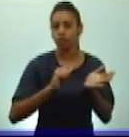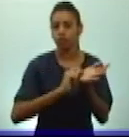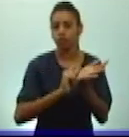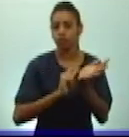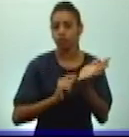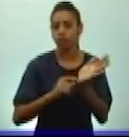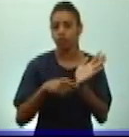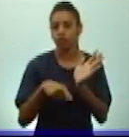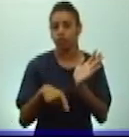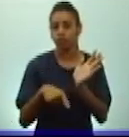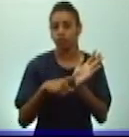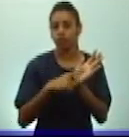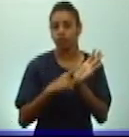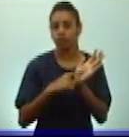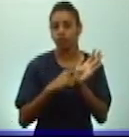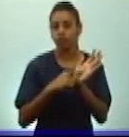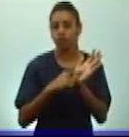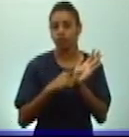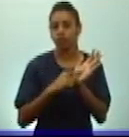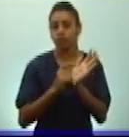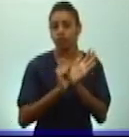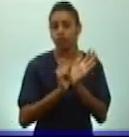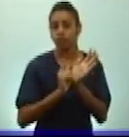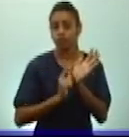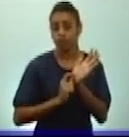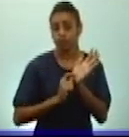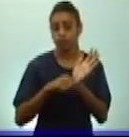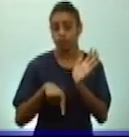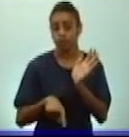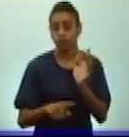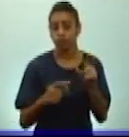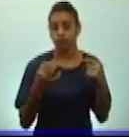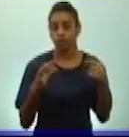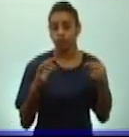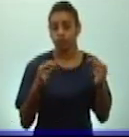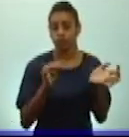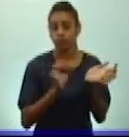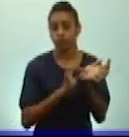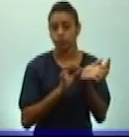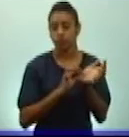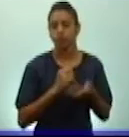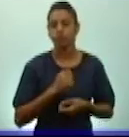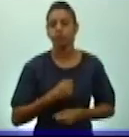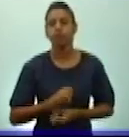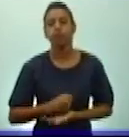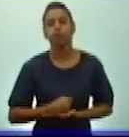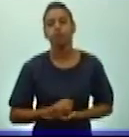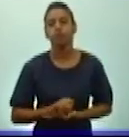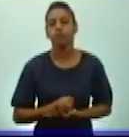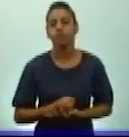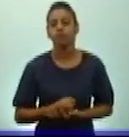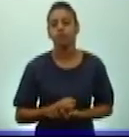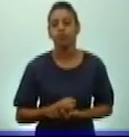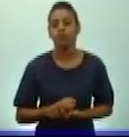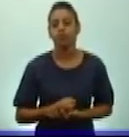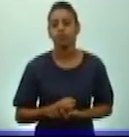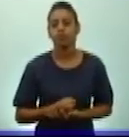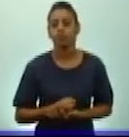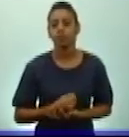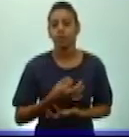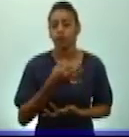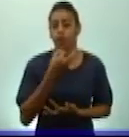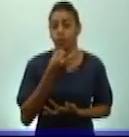imperialismo yanqui. Anotar las páginas en las que ustedes pueden encontrar este contenido para que